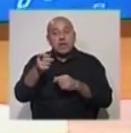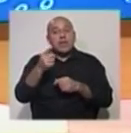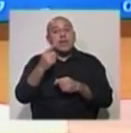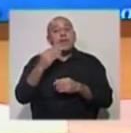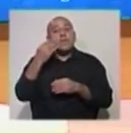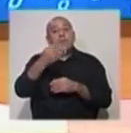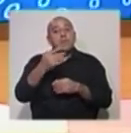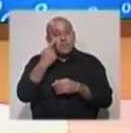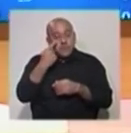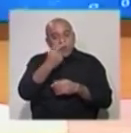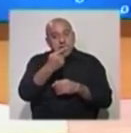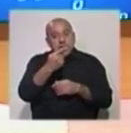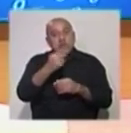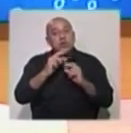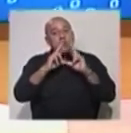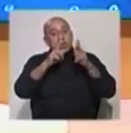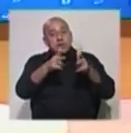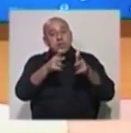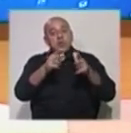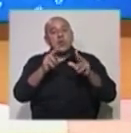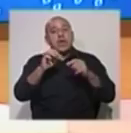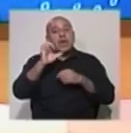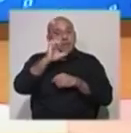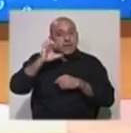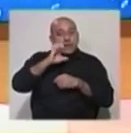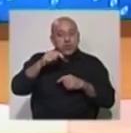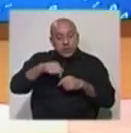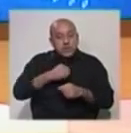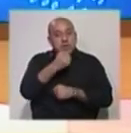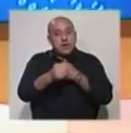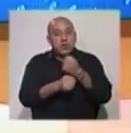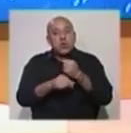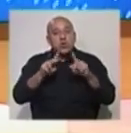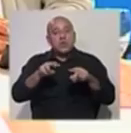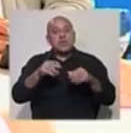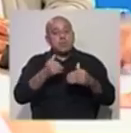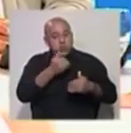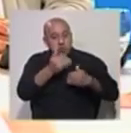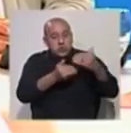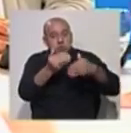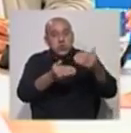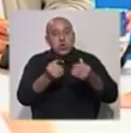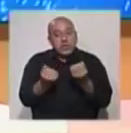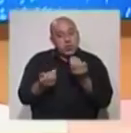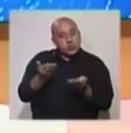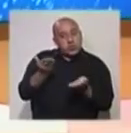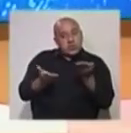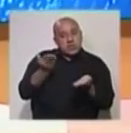y vea lo que Luigi Ferrajoli ha dicho en enero de este año a propósito de este proceso judicial. Ha señalado que